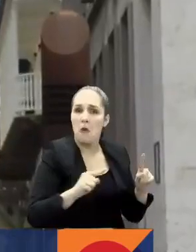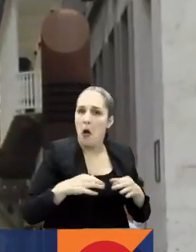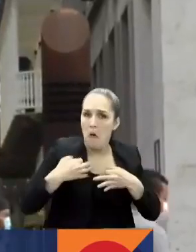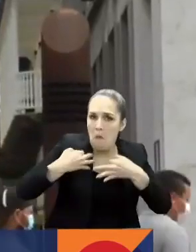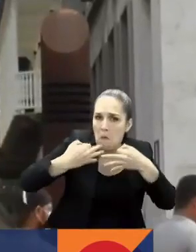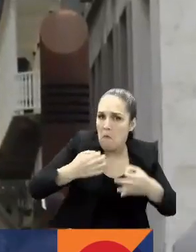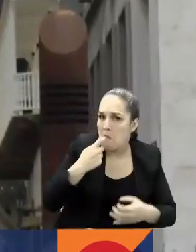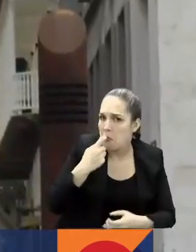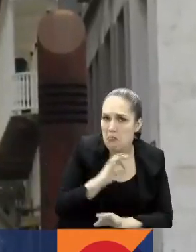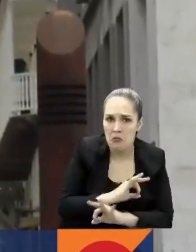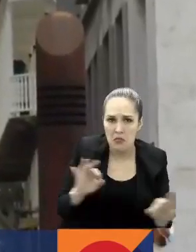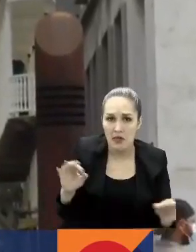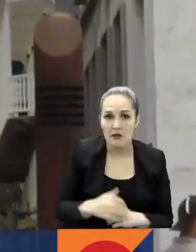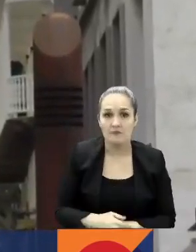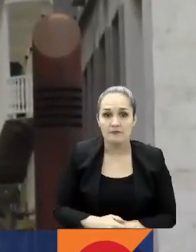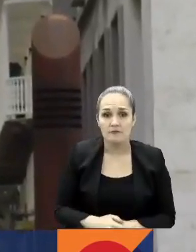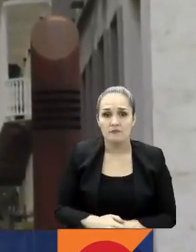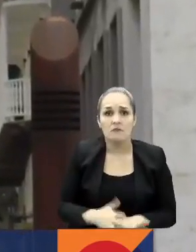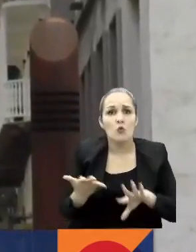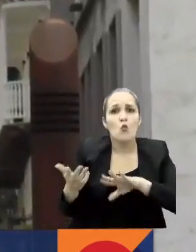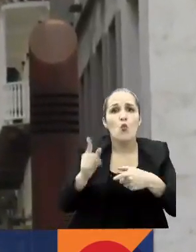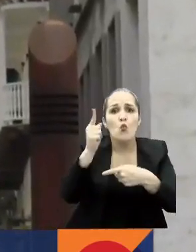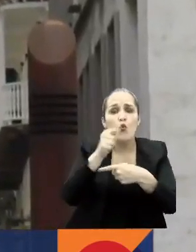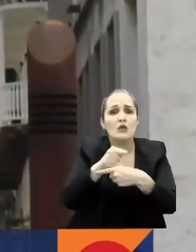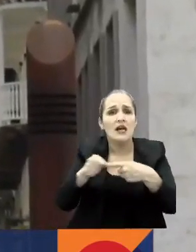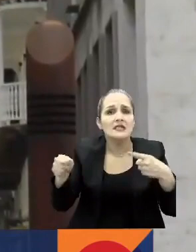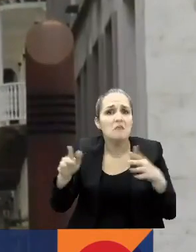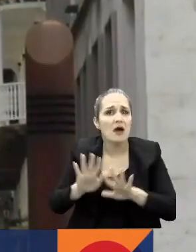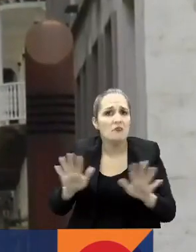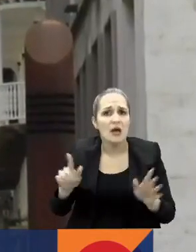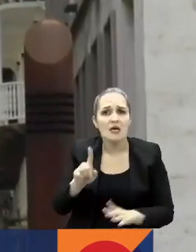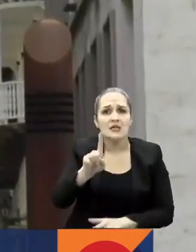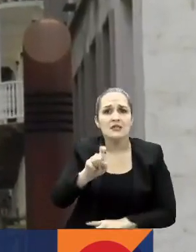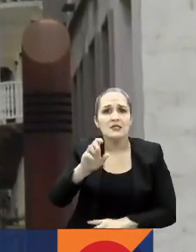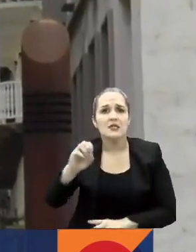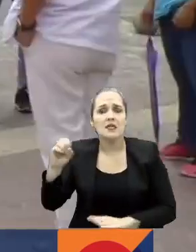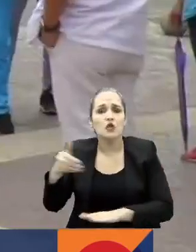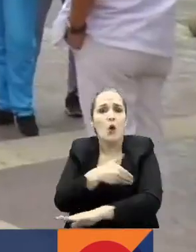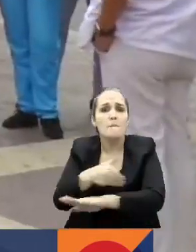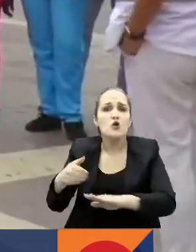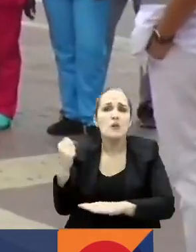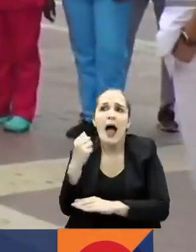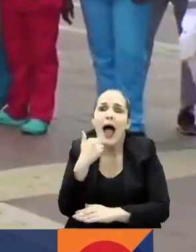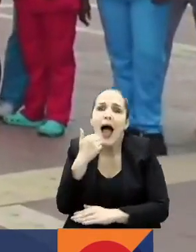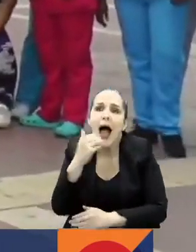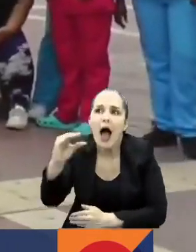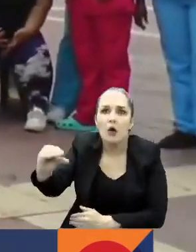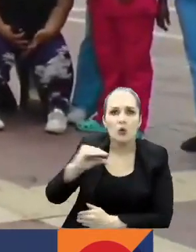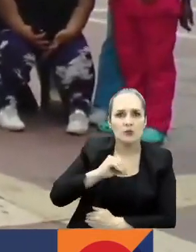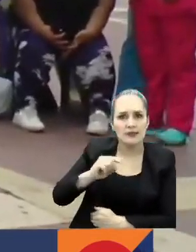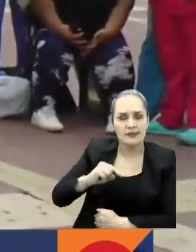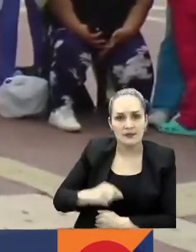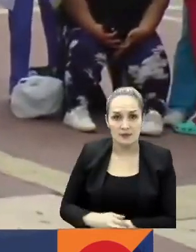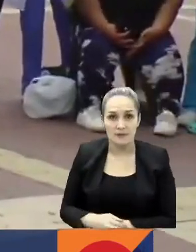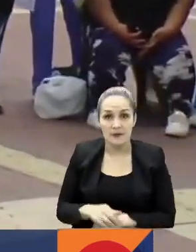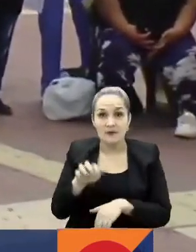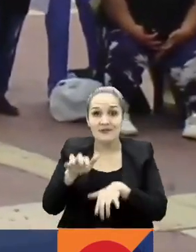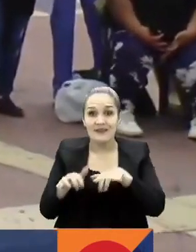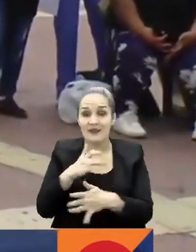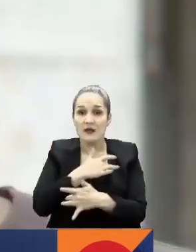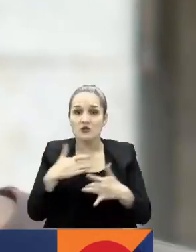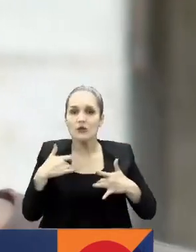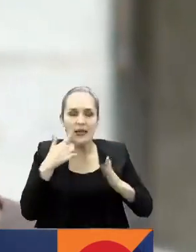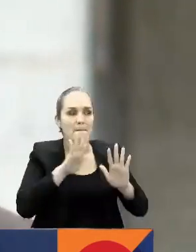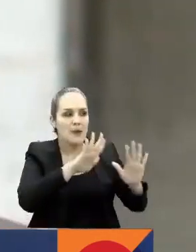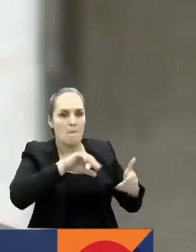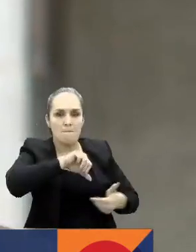Ese proceso ya lleva una semana, por lo menos con los 600 millones iniciales, eso para mitigar un poco la crisis, ¿no? La Secretaría de Salud informó que el pago está en